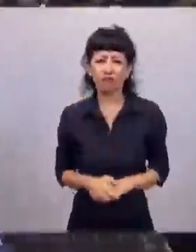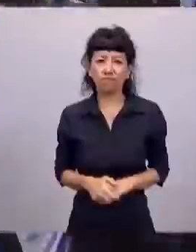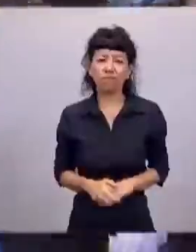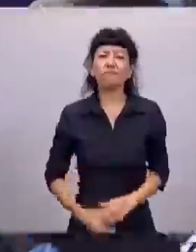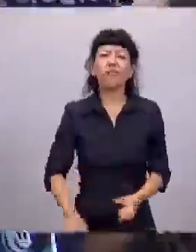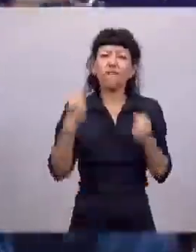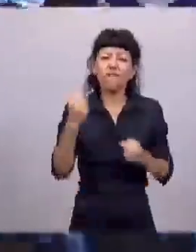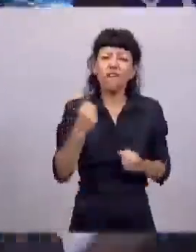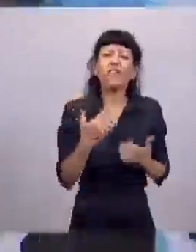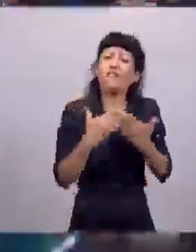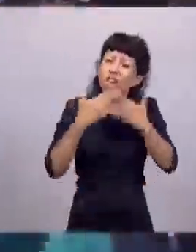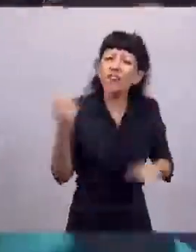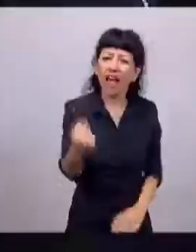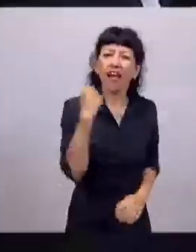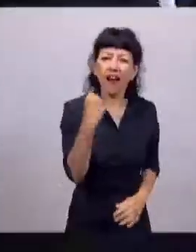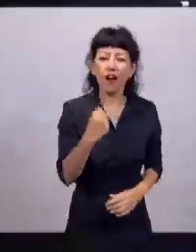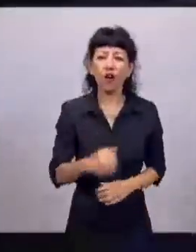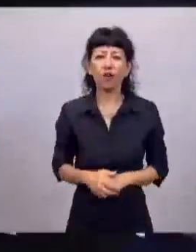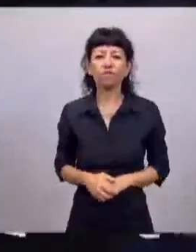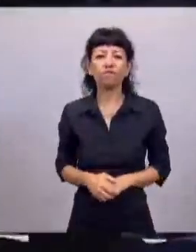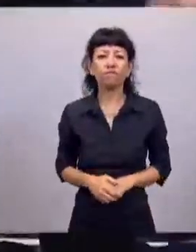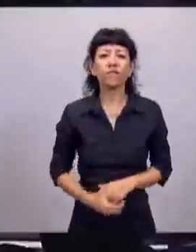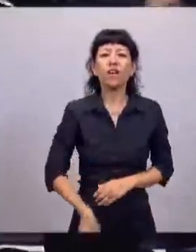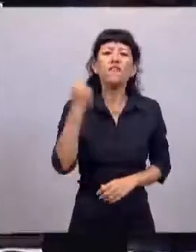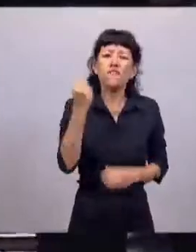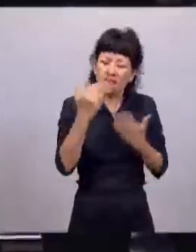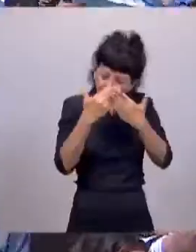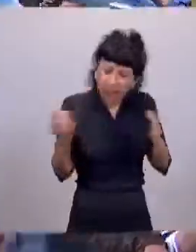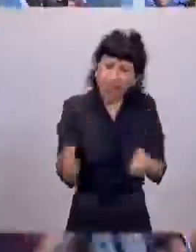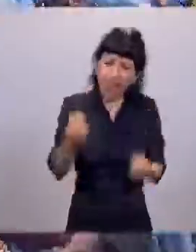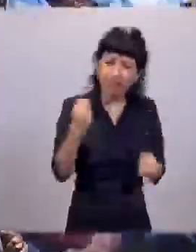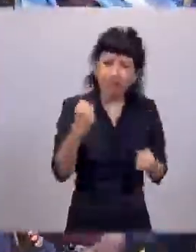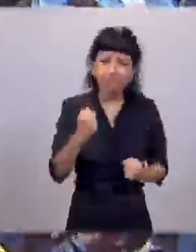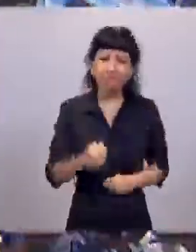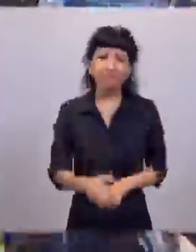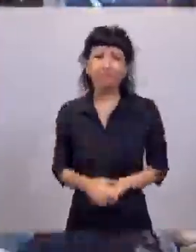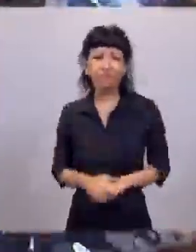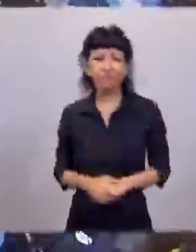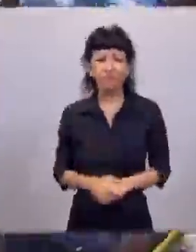¡Viva la libertad, carajo! ¡Viva la libertad, carajo!